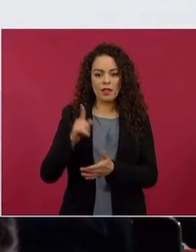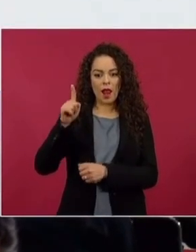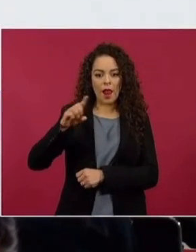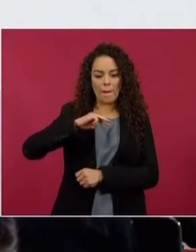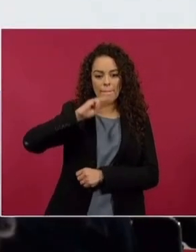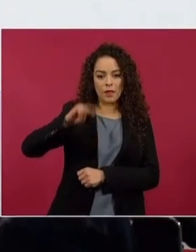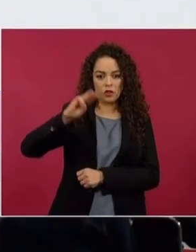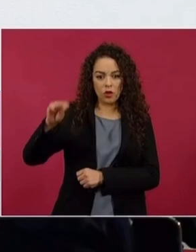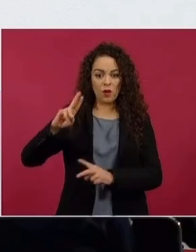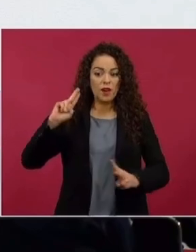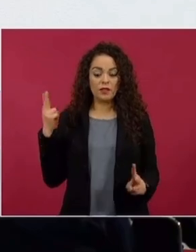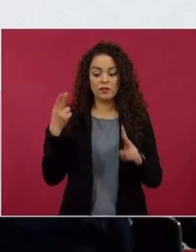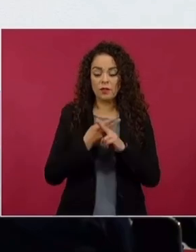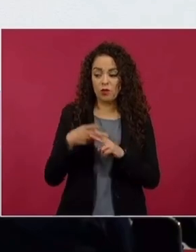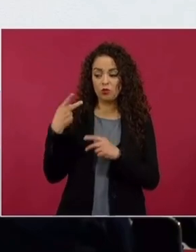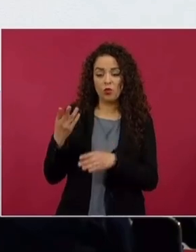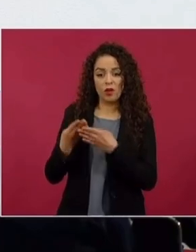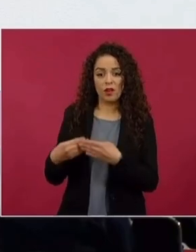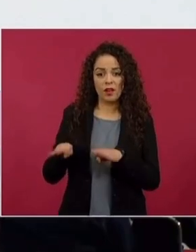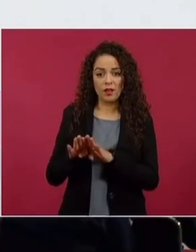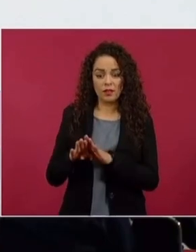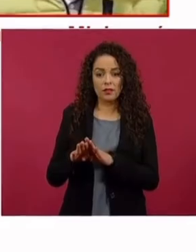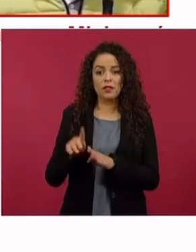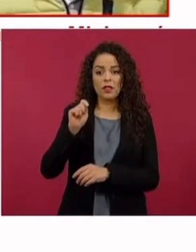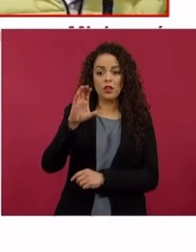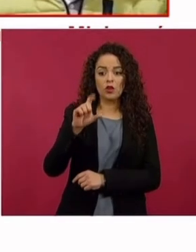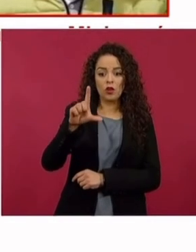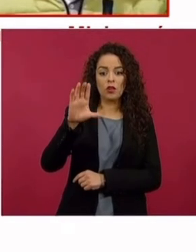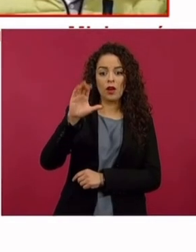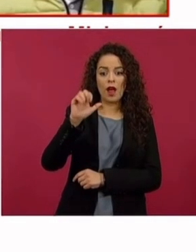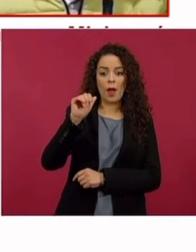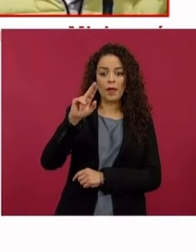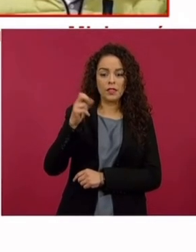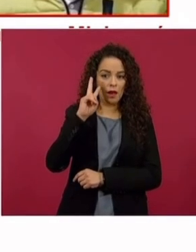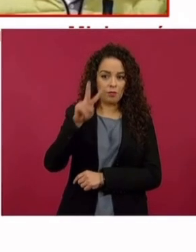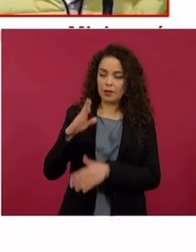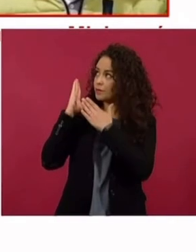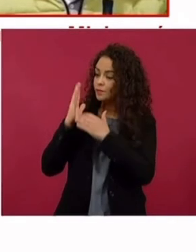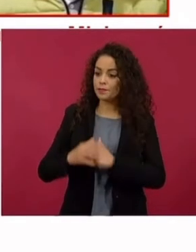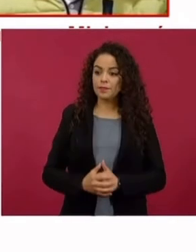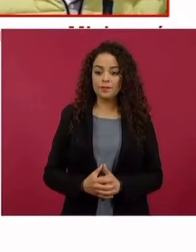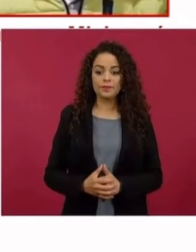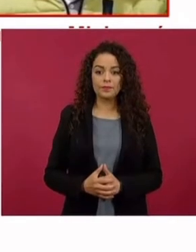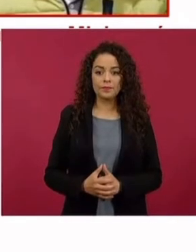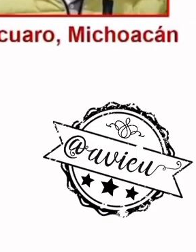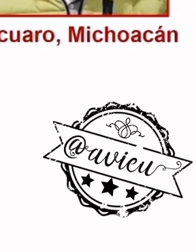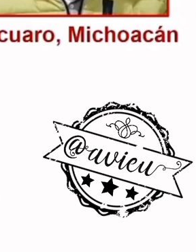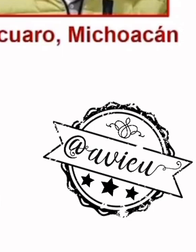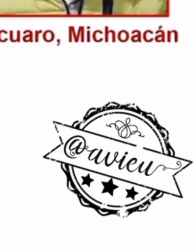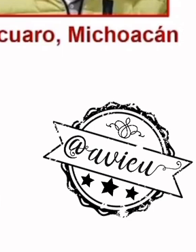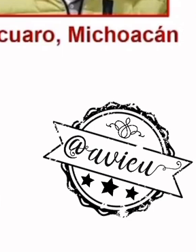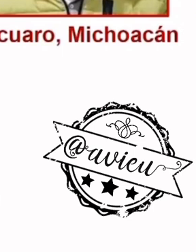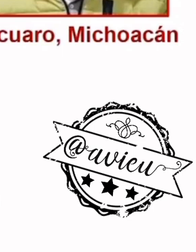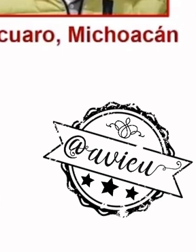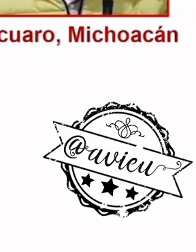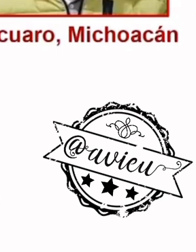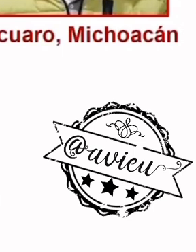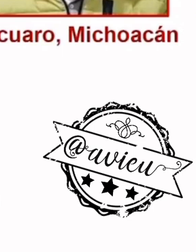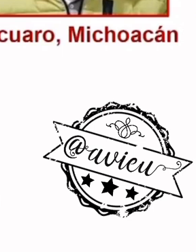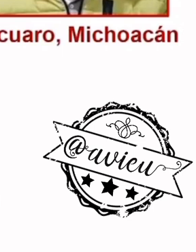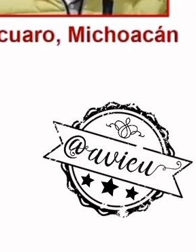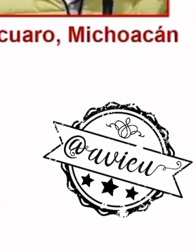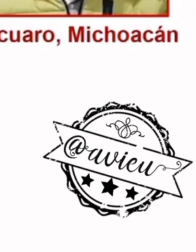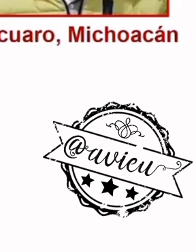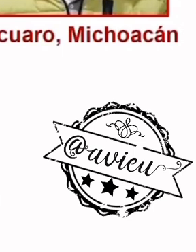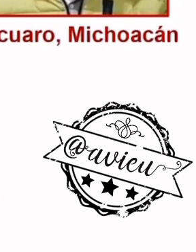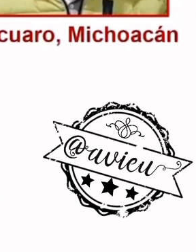asesinado en su domicilio en la colonia Carabanchel, en Zitácuaro, Michoacán. Subrayar que